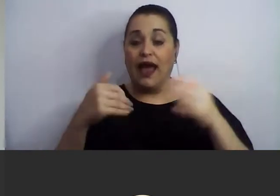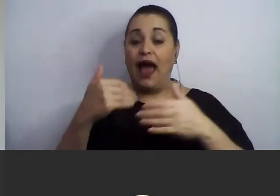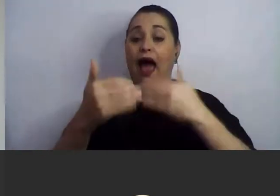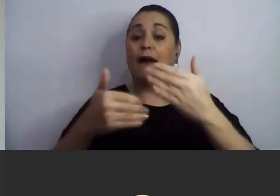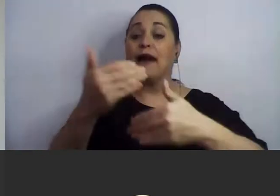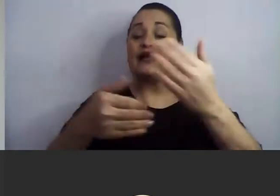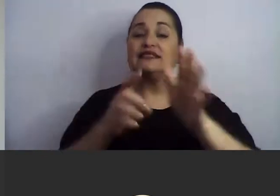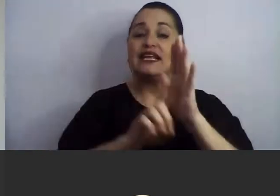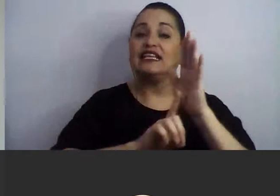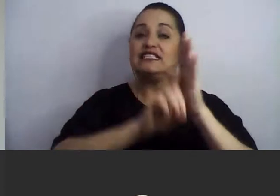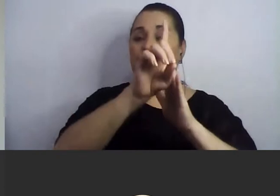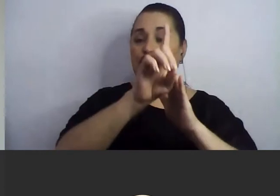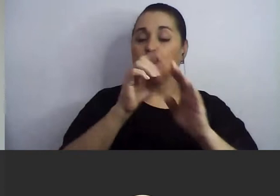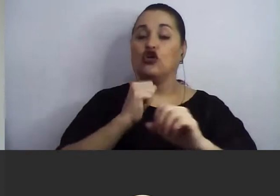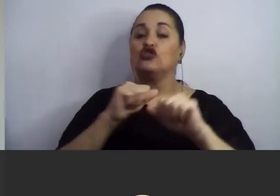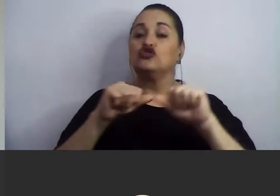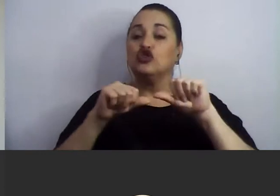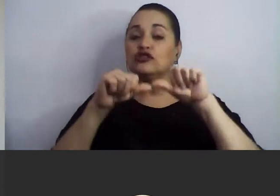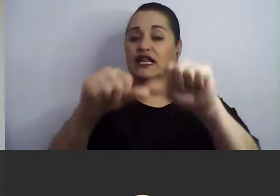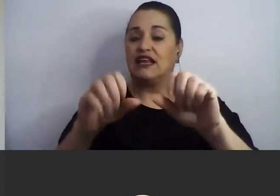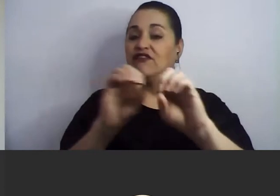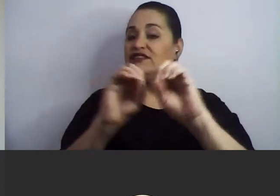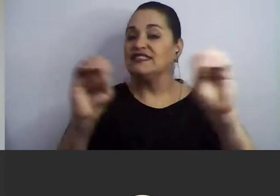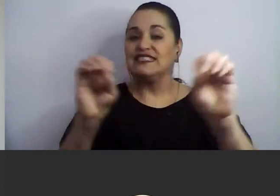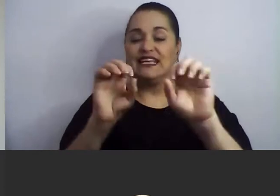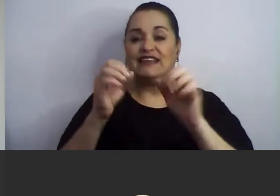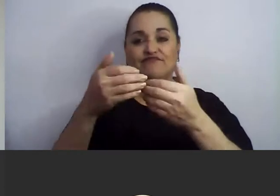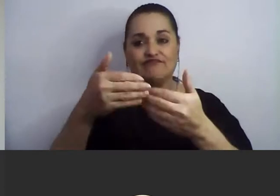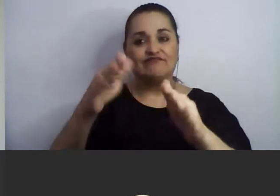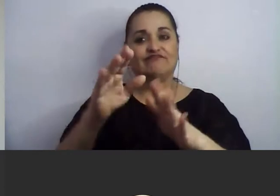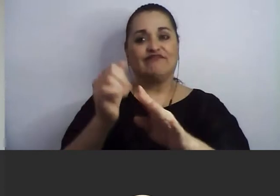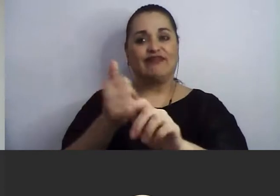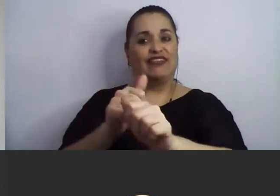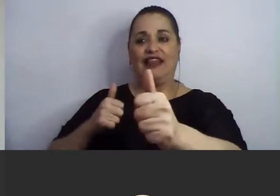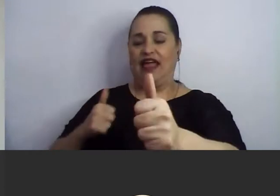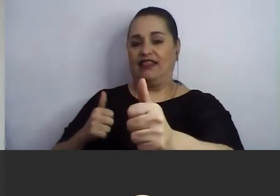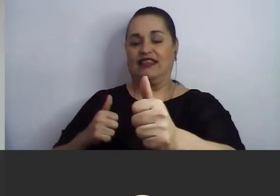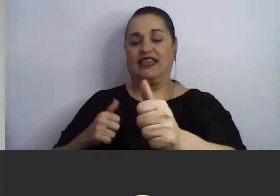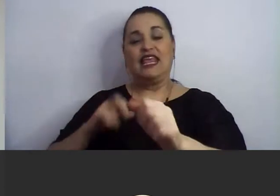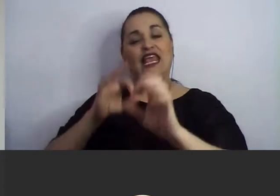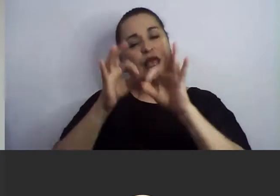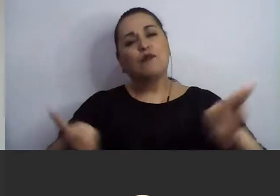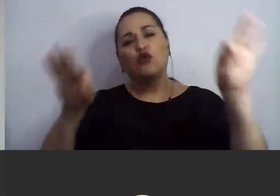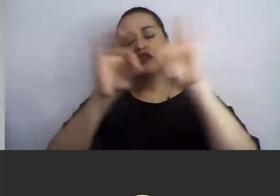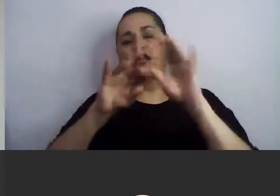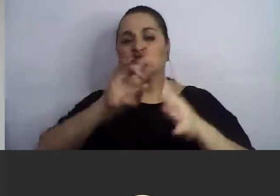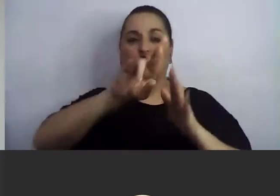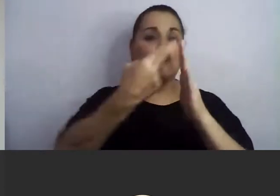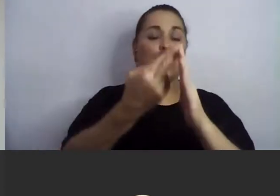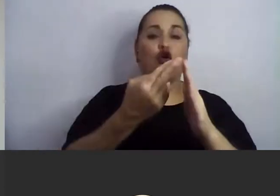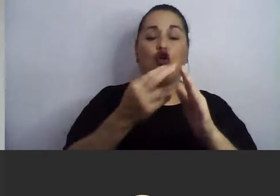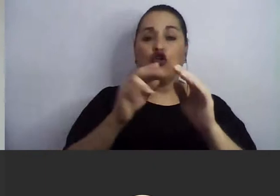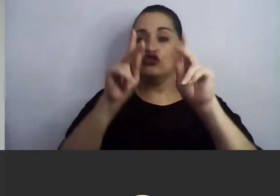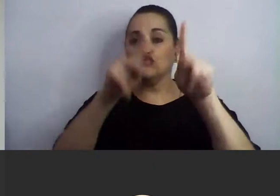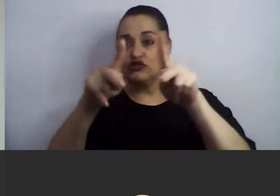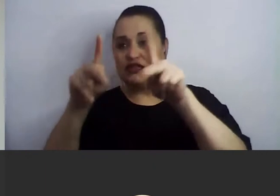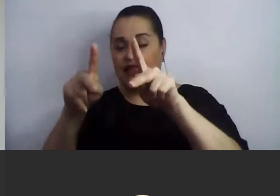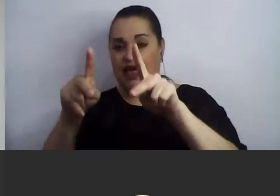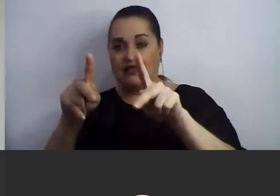en el desarrollo sostenible sin dejar a nadie atrás, la importancia del rol de la sociedad civil que tanto se ha